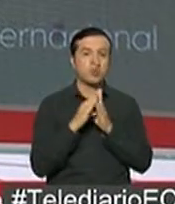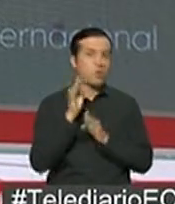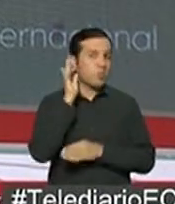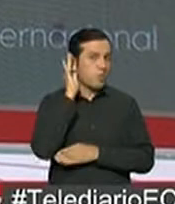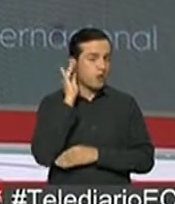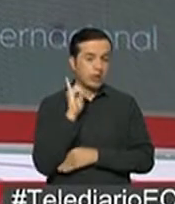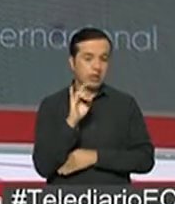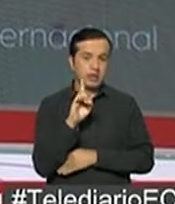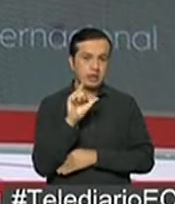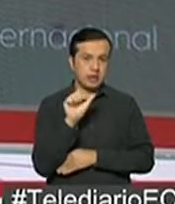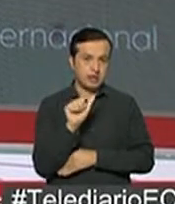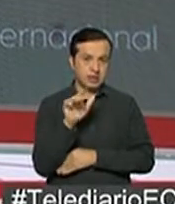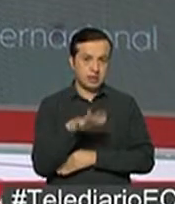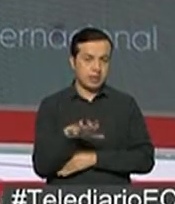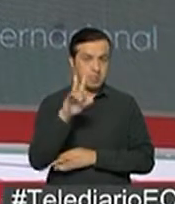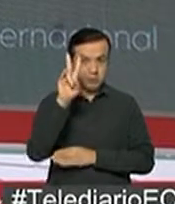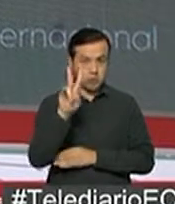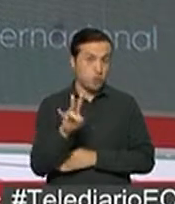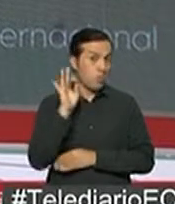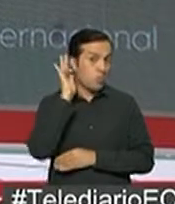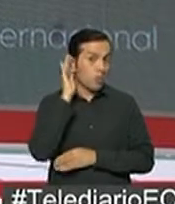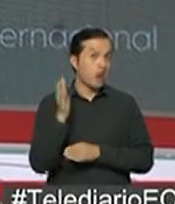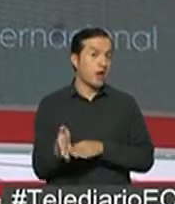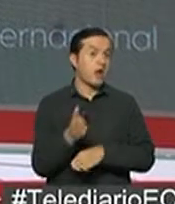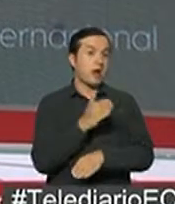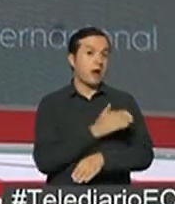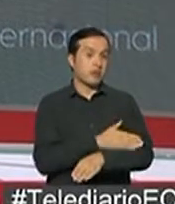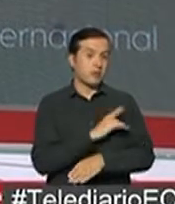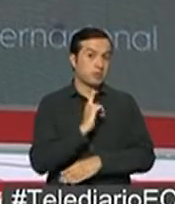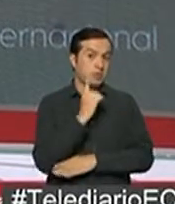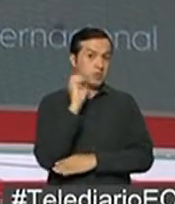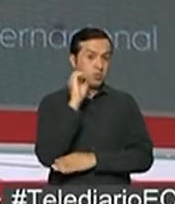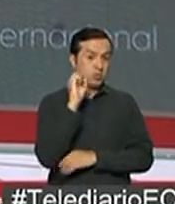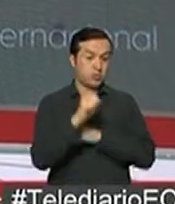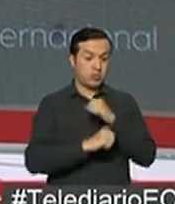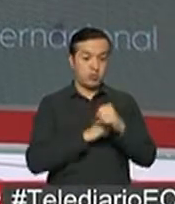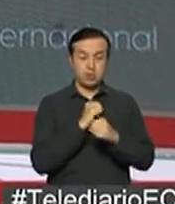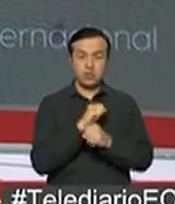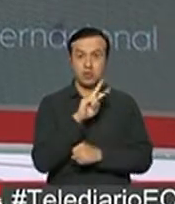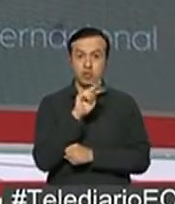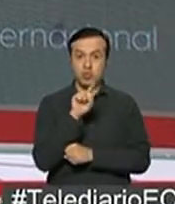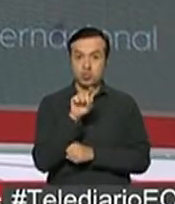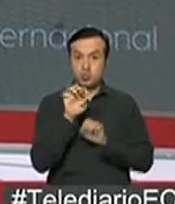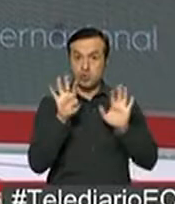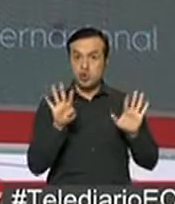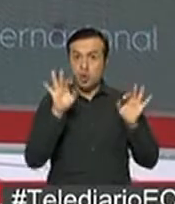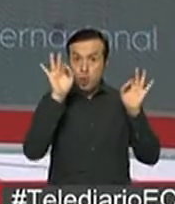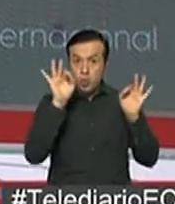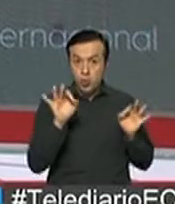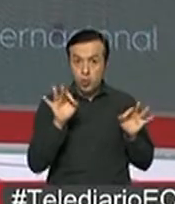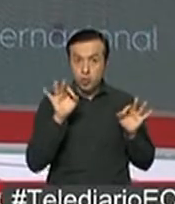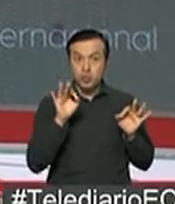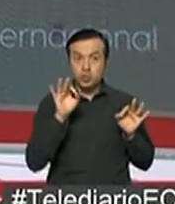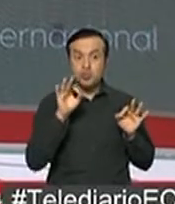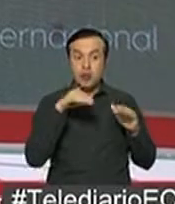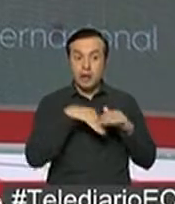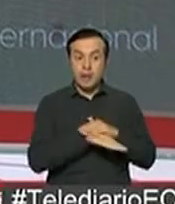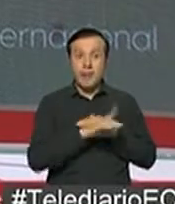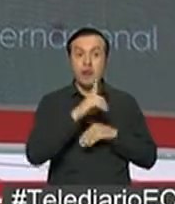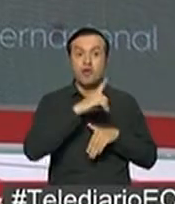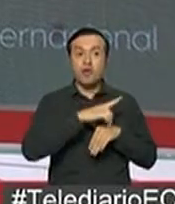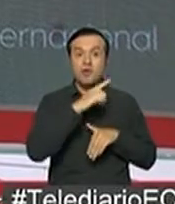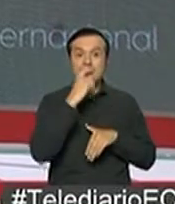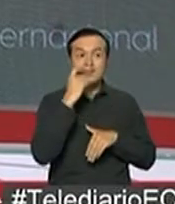tamerlano maracaibo la mujer estaba prófuga desde el primero de octubre de 2019 cuando escapó durante una visita al odontólogo